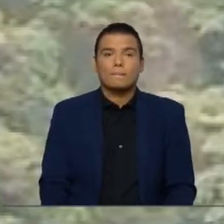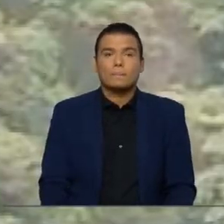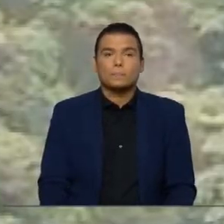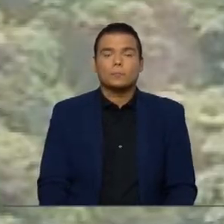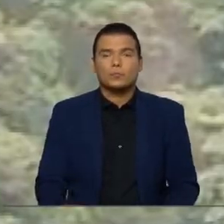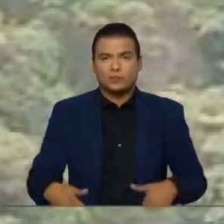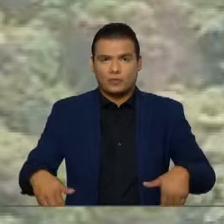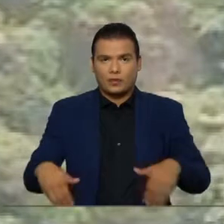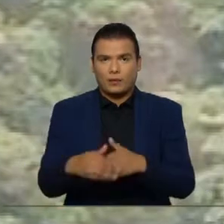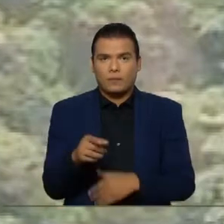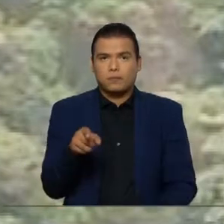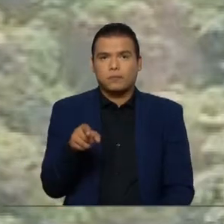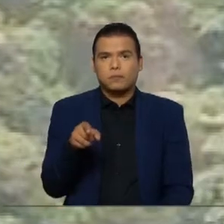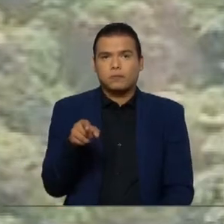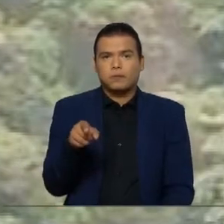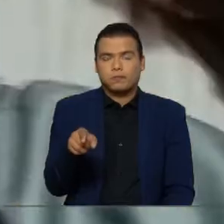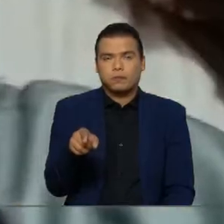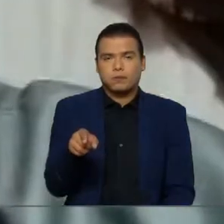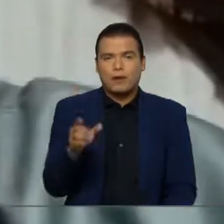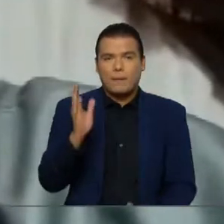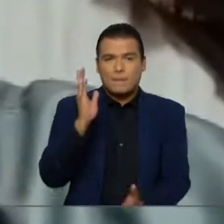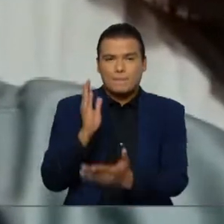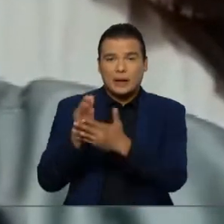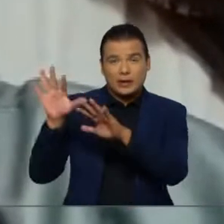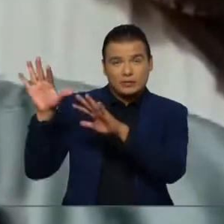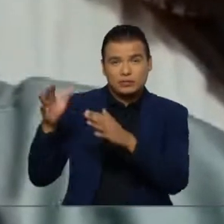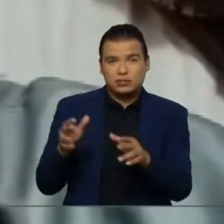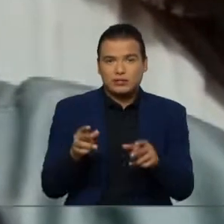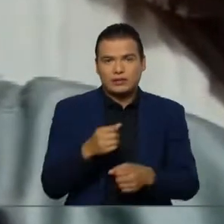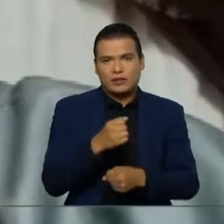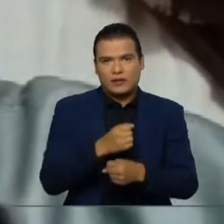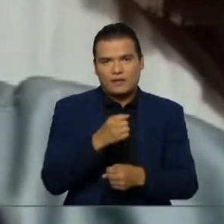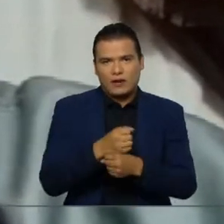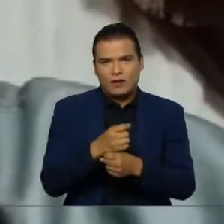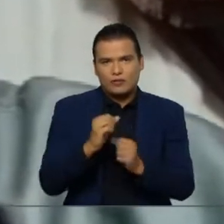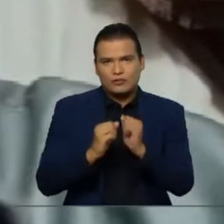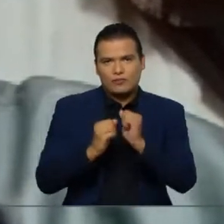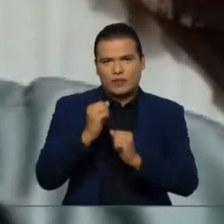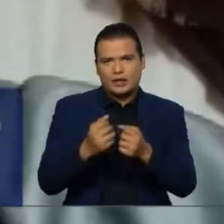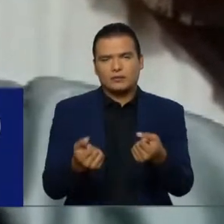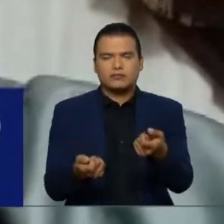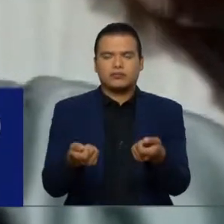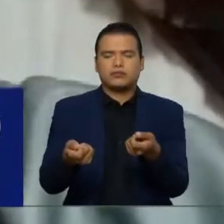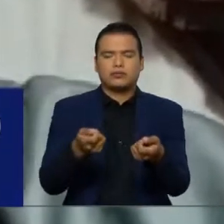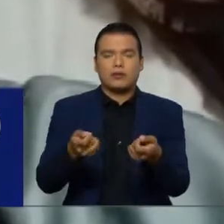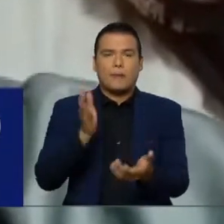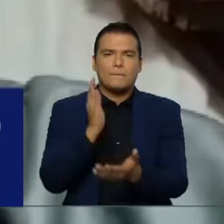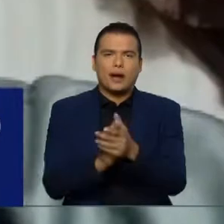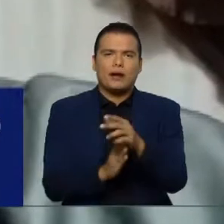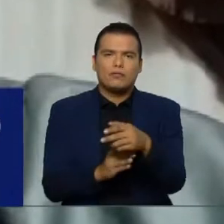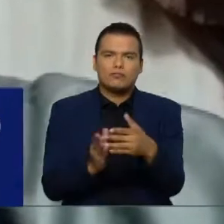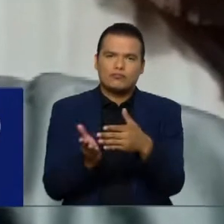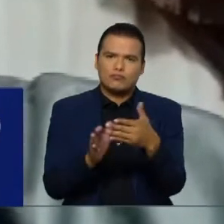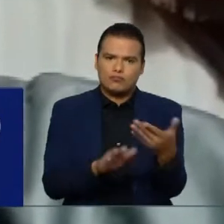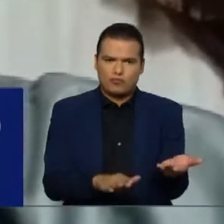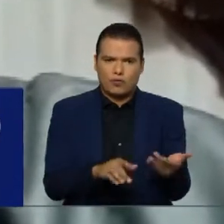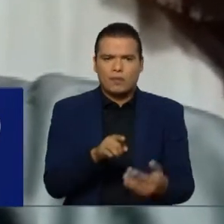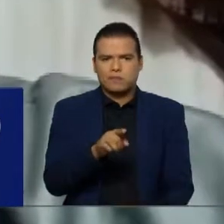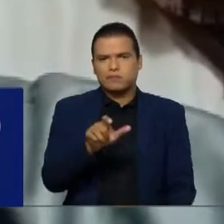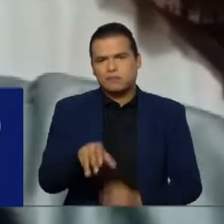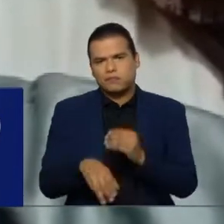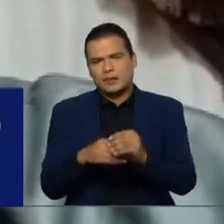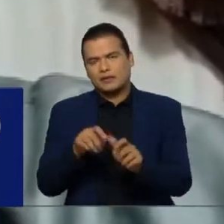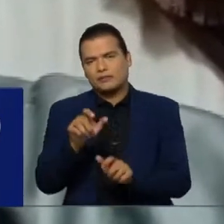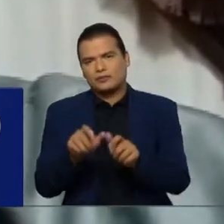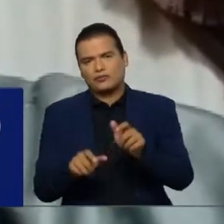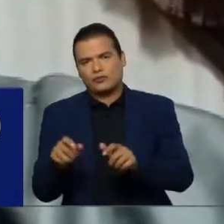vía. Lastimosamente, el operador de la máquina fallece en el sitio y tres personas más que se